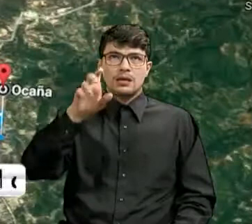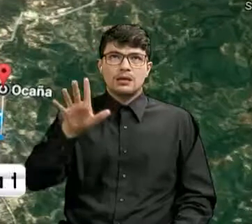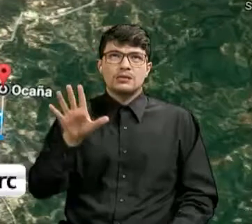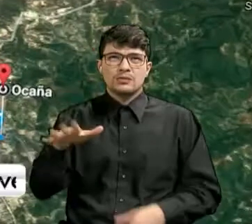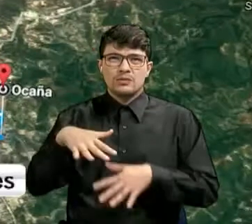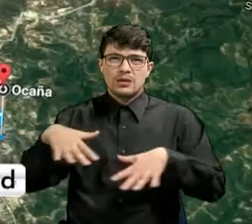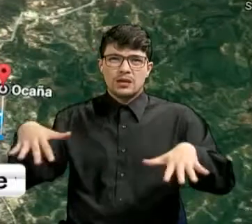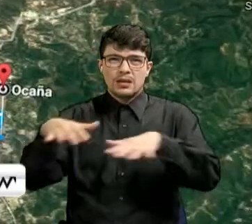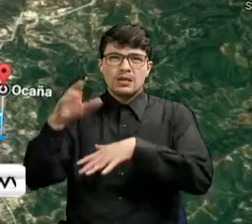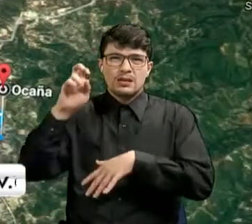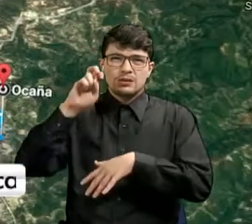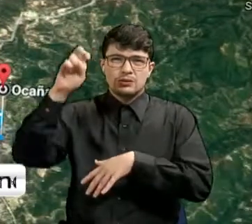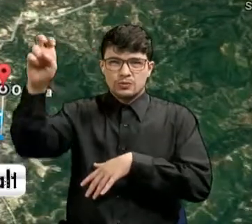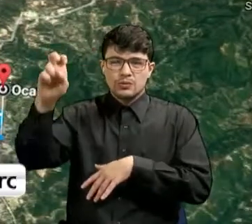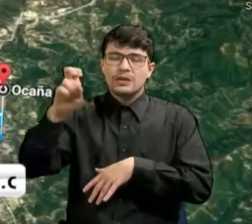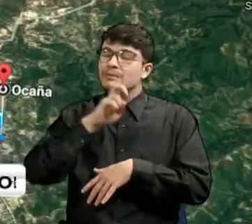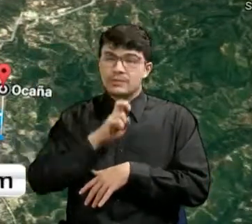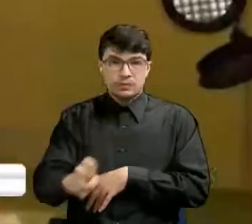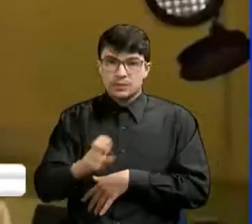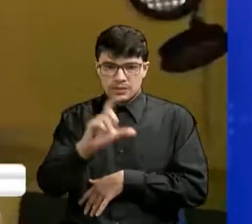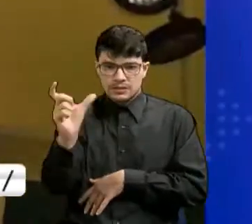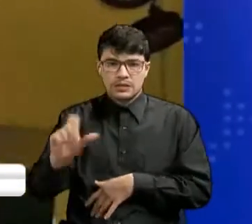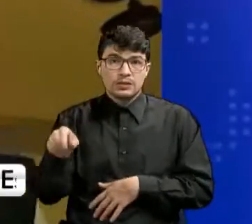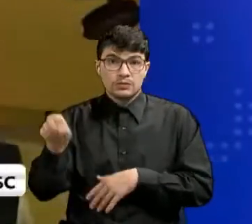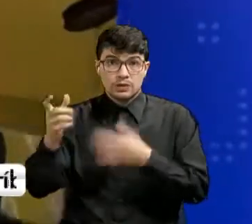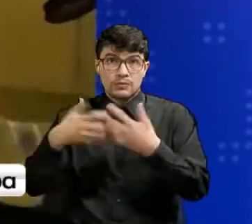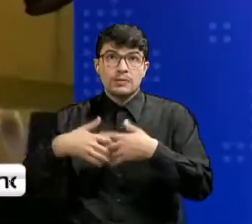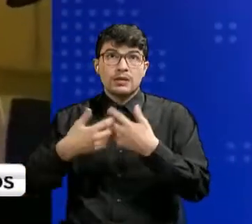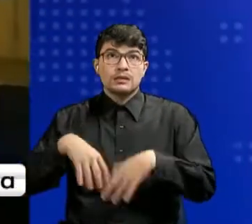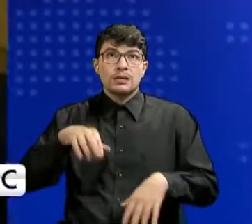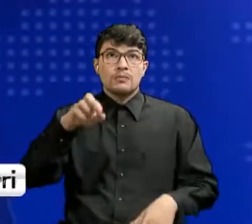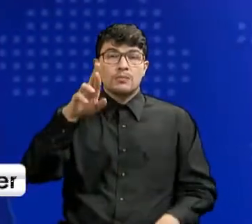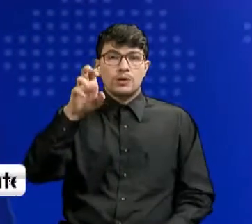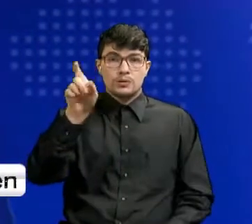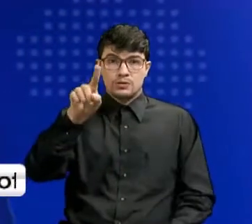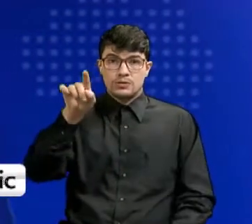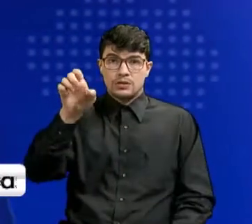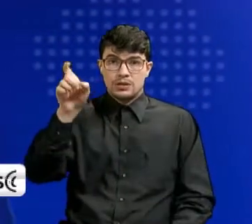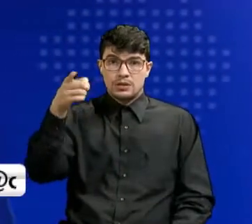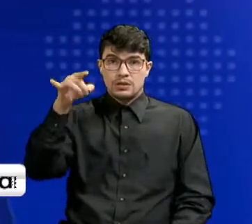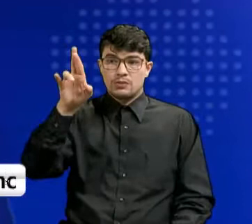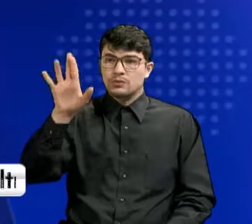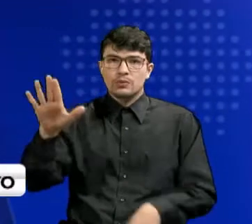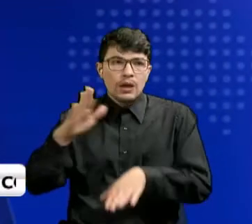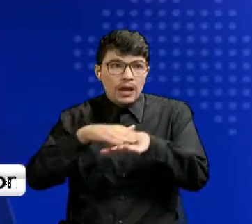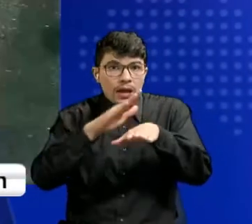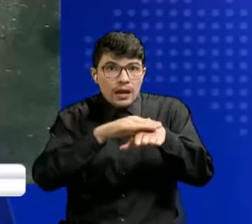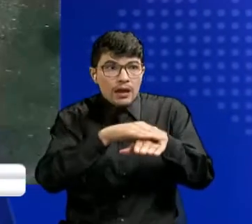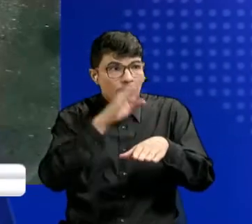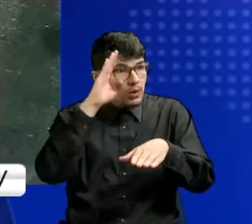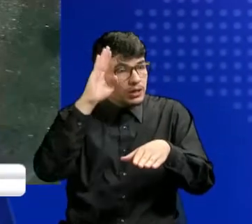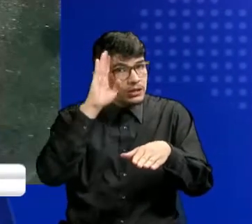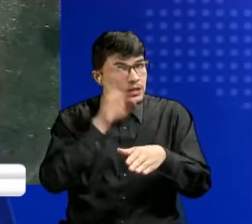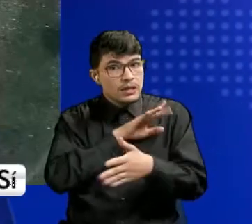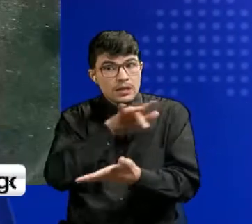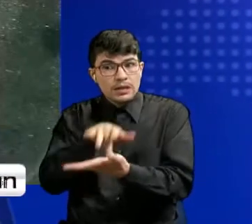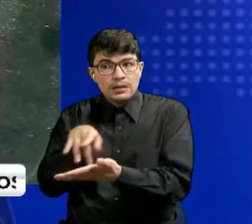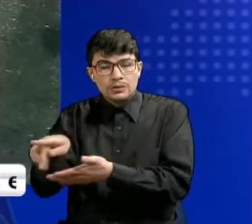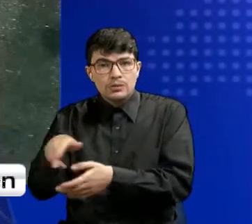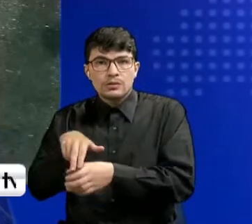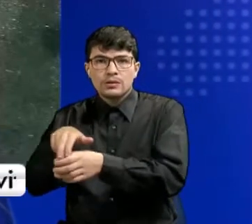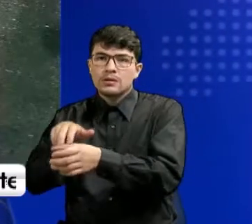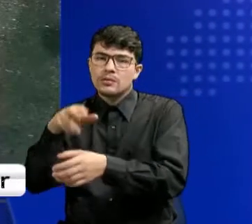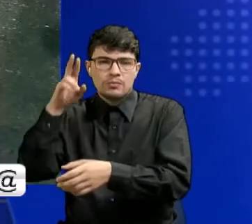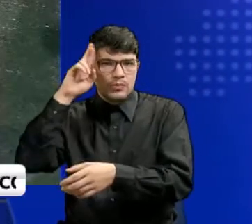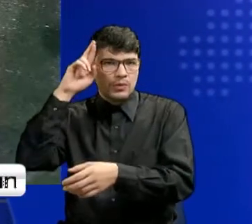sur del Cesar. Según las autoridades, la empresa de valores no informó el traslado del dinero sobre ese corredor vial, lo que no permitió